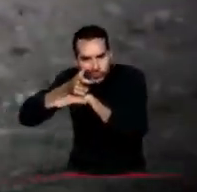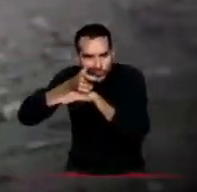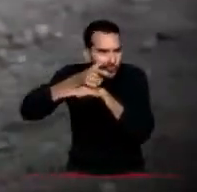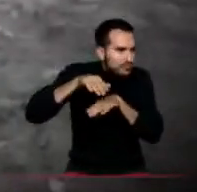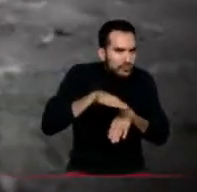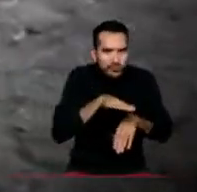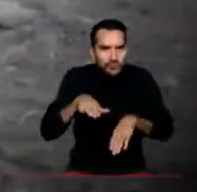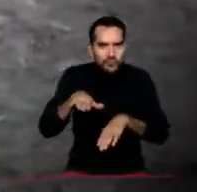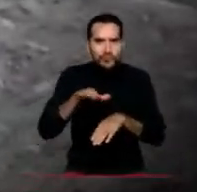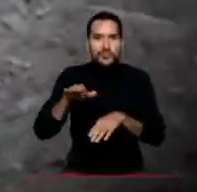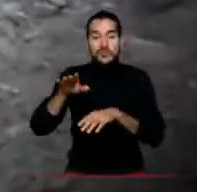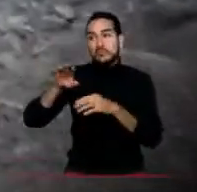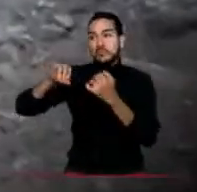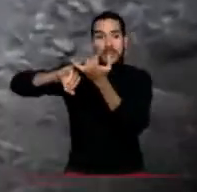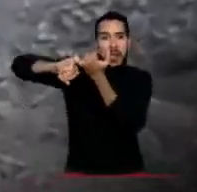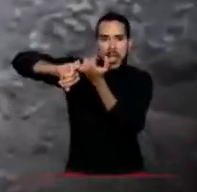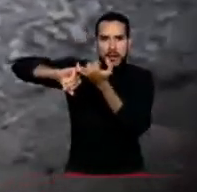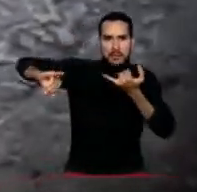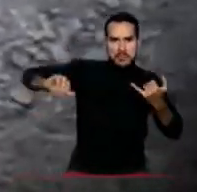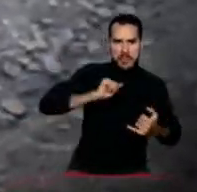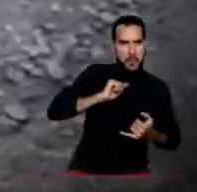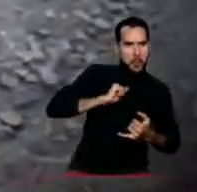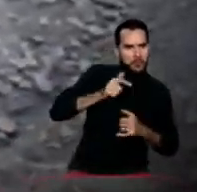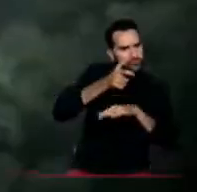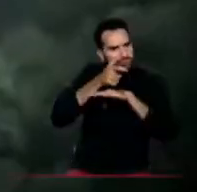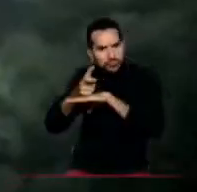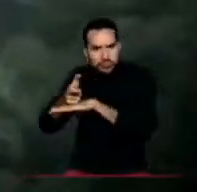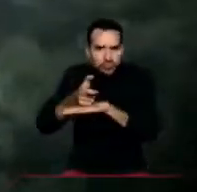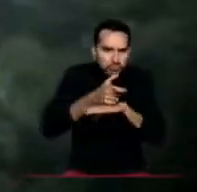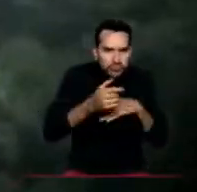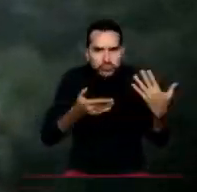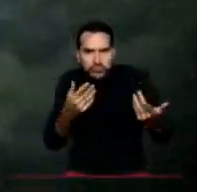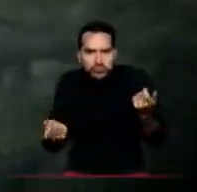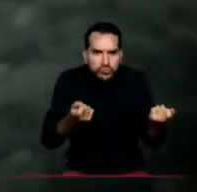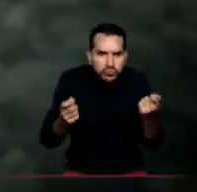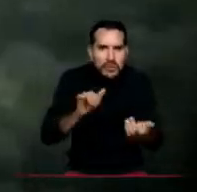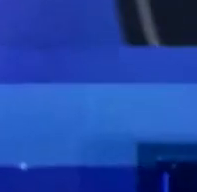manera autónoma. Más adelante les cuento los detalles.